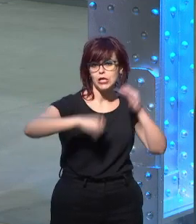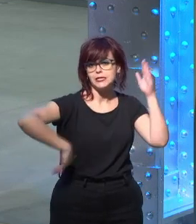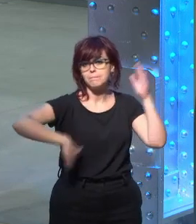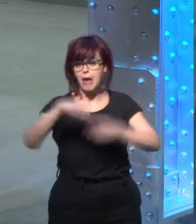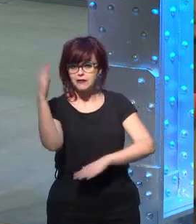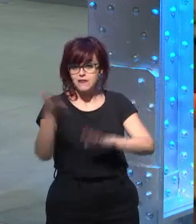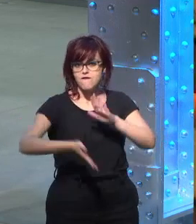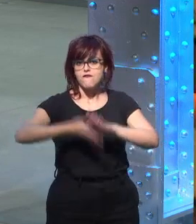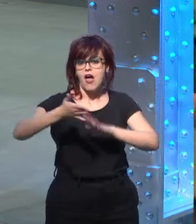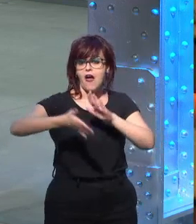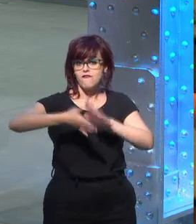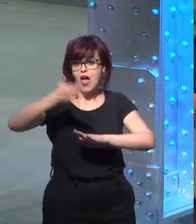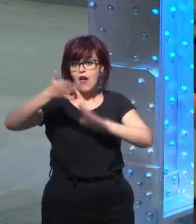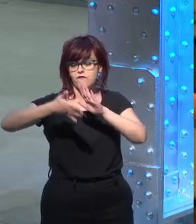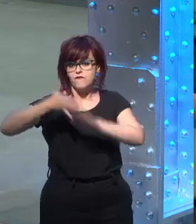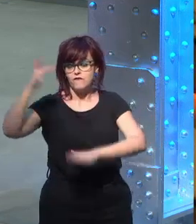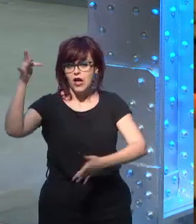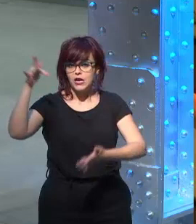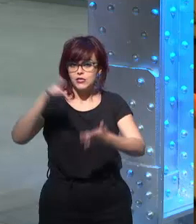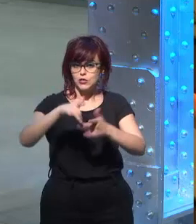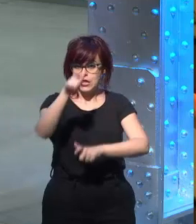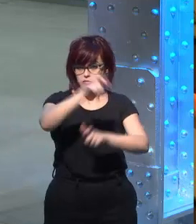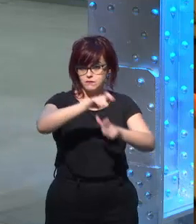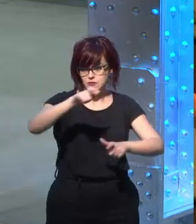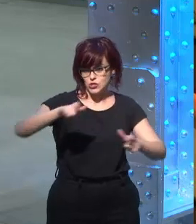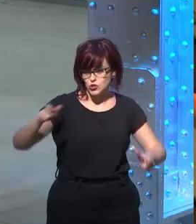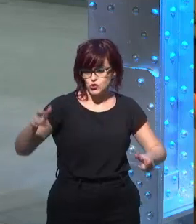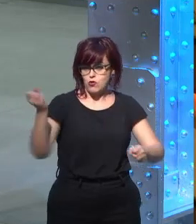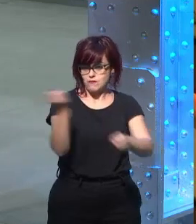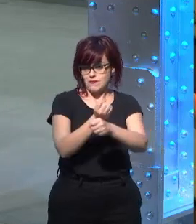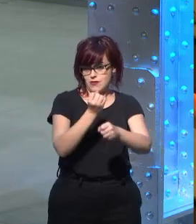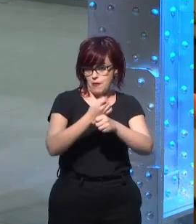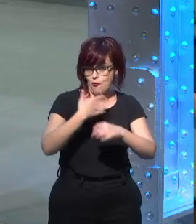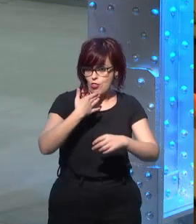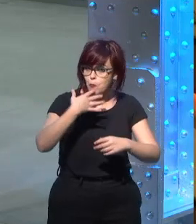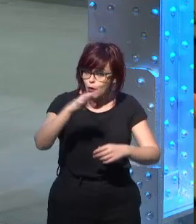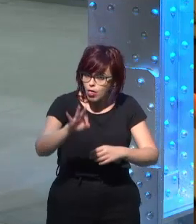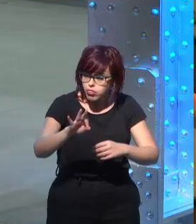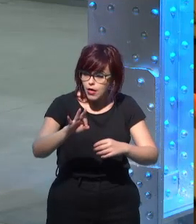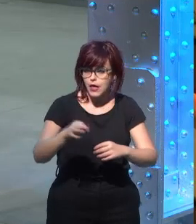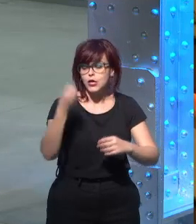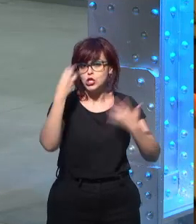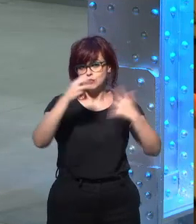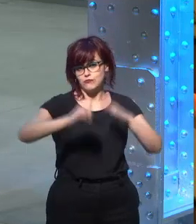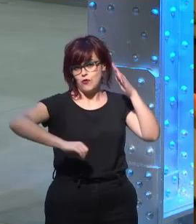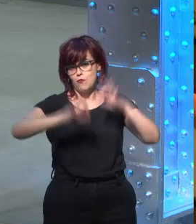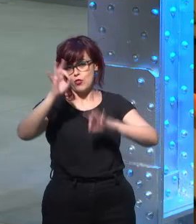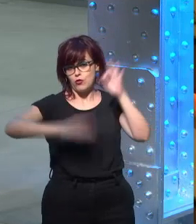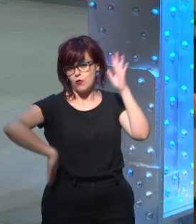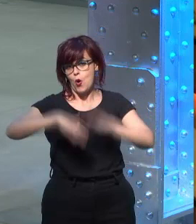supondrán más del 70% de la fuerza laboral en el mundo desarrollado